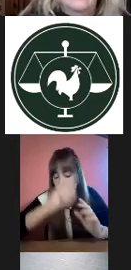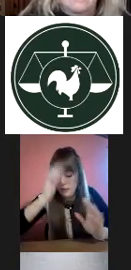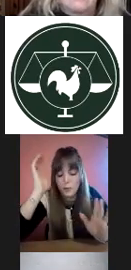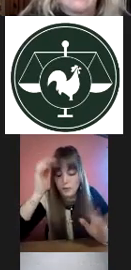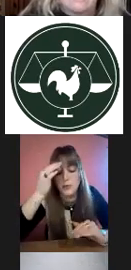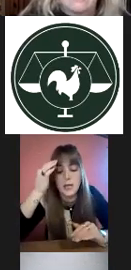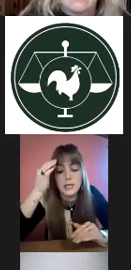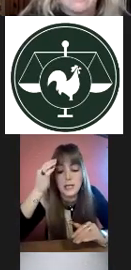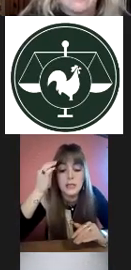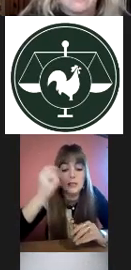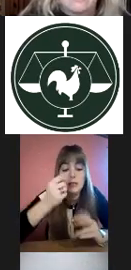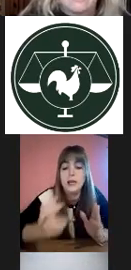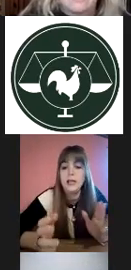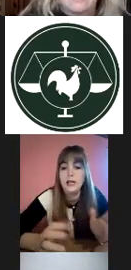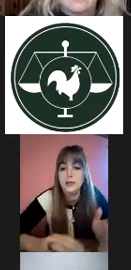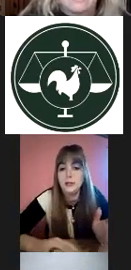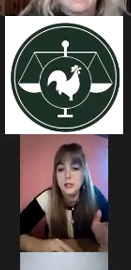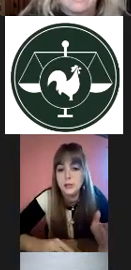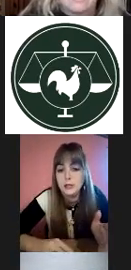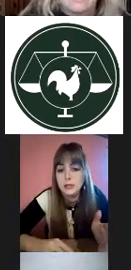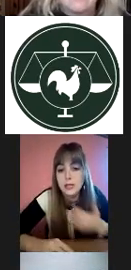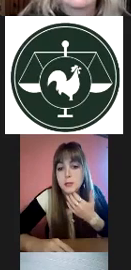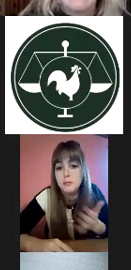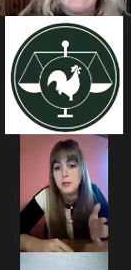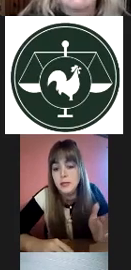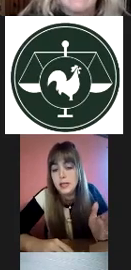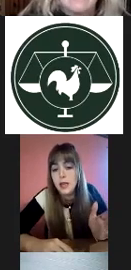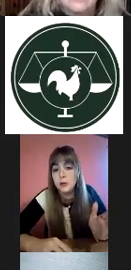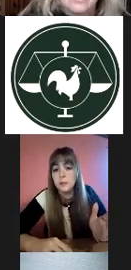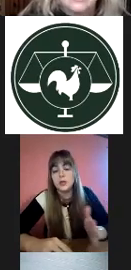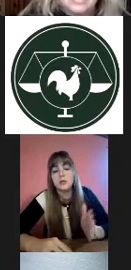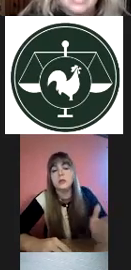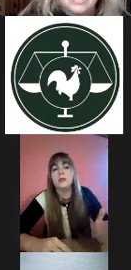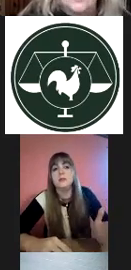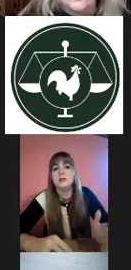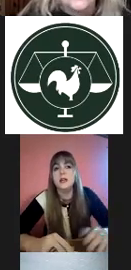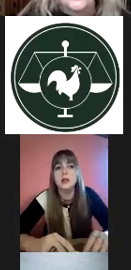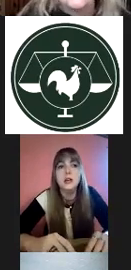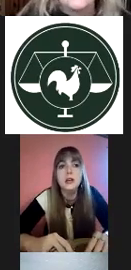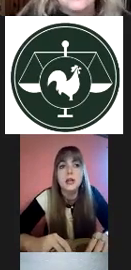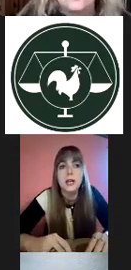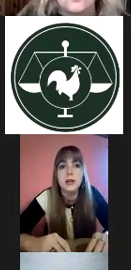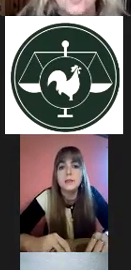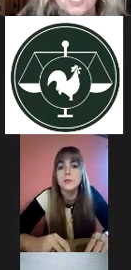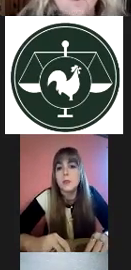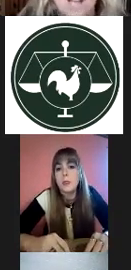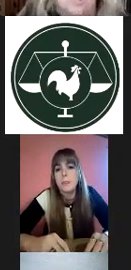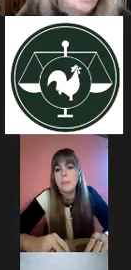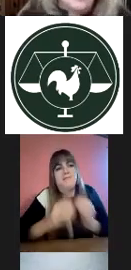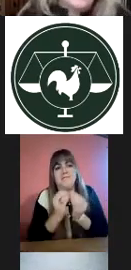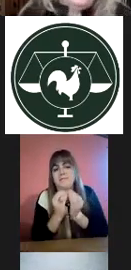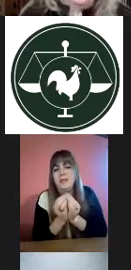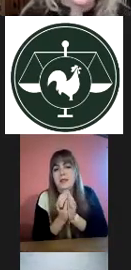rescatar, no había chance que se sepa que era la 14.346. Impensado, totalmente impensado. Una ley del año